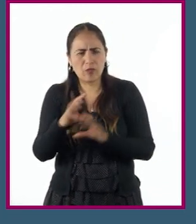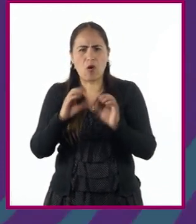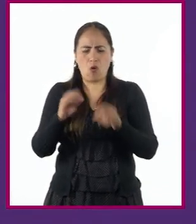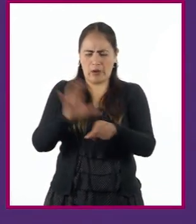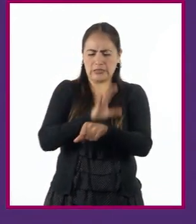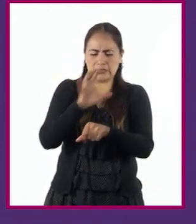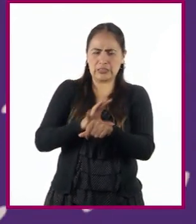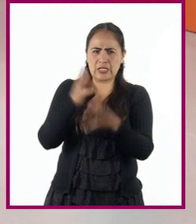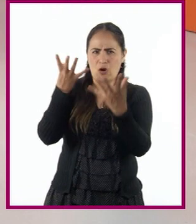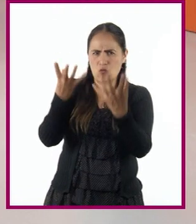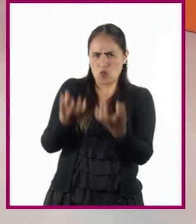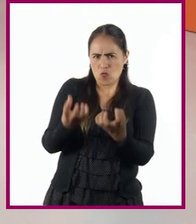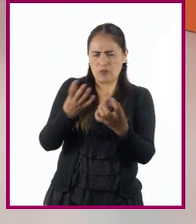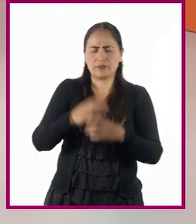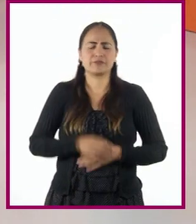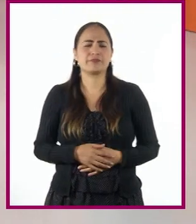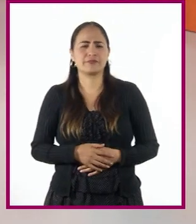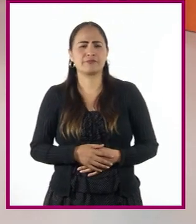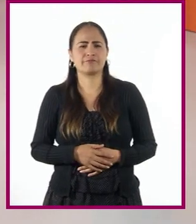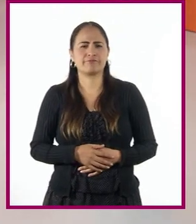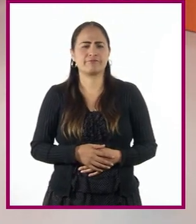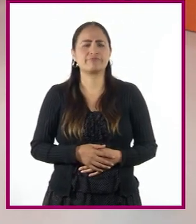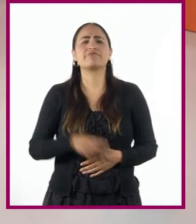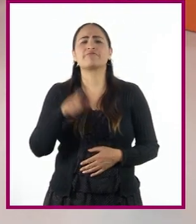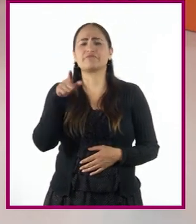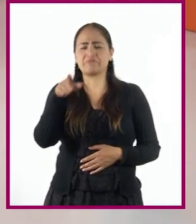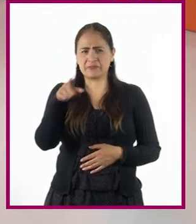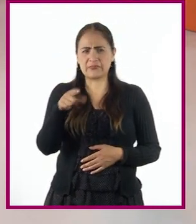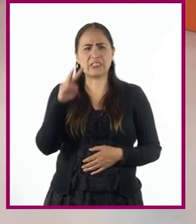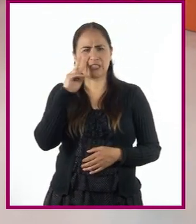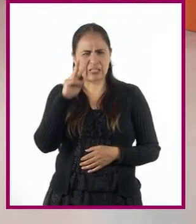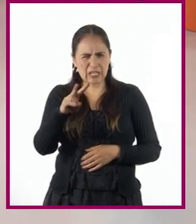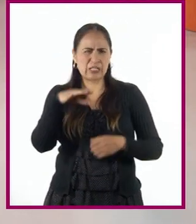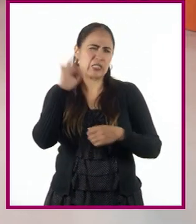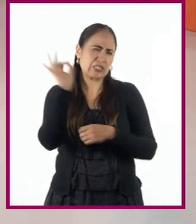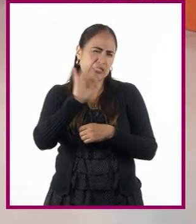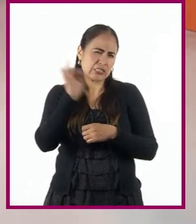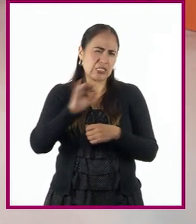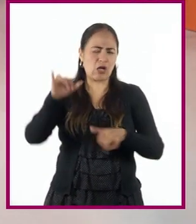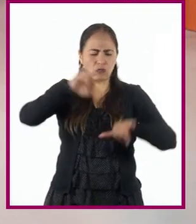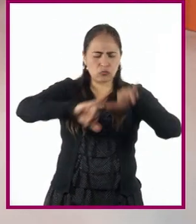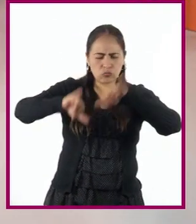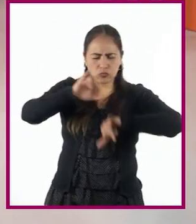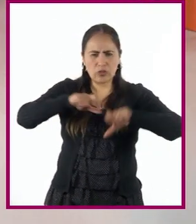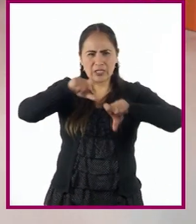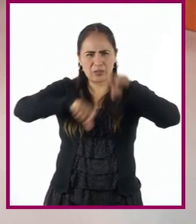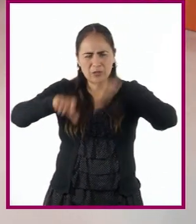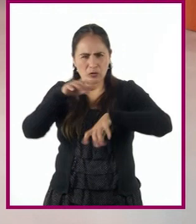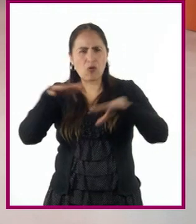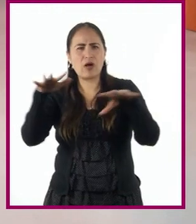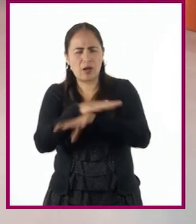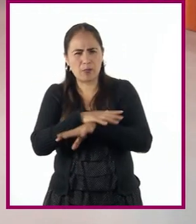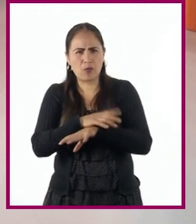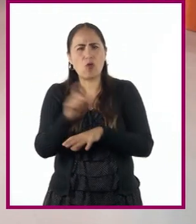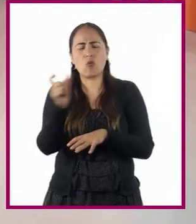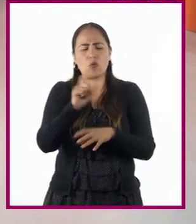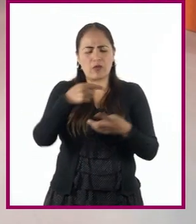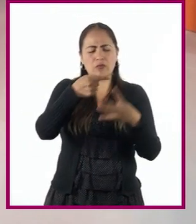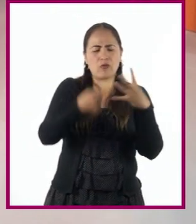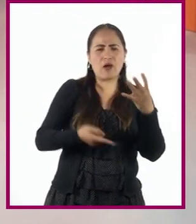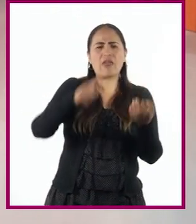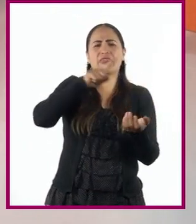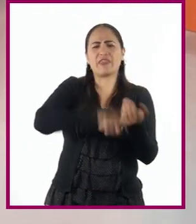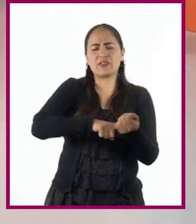energía. Podemos identificar si existirá un cambio químico cuando conocemos las propiedades químicas de las sustancias que van a